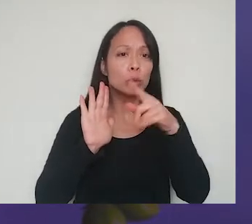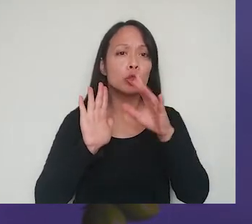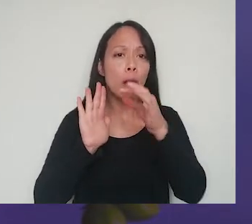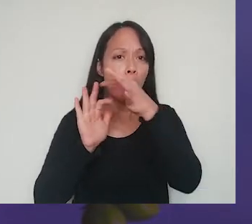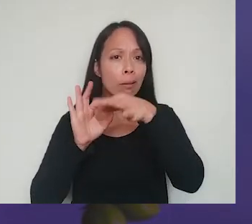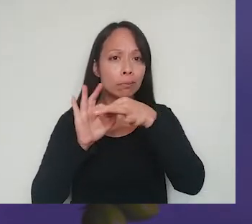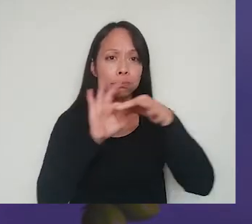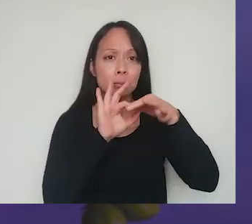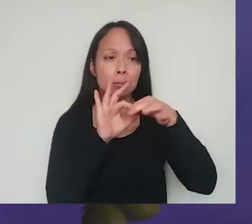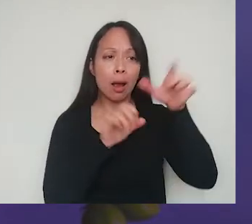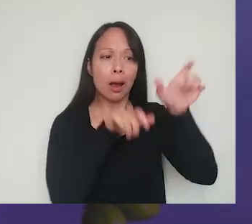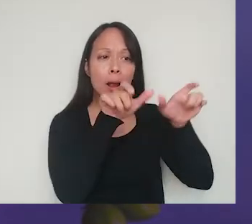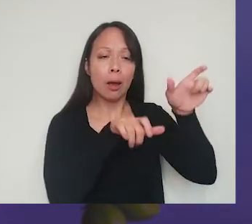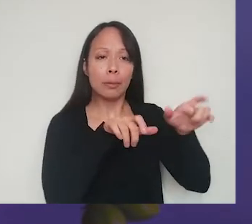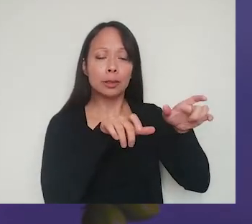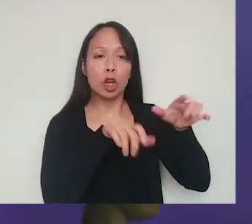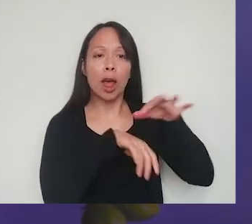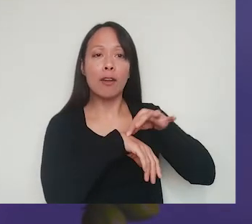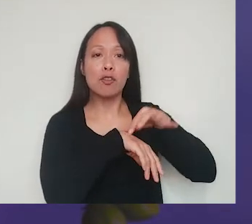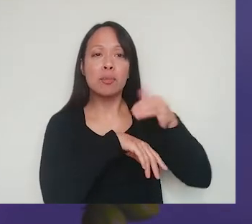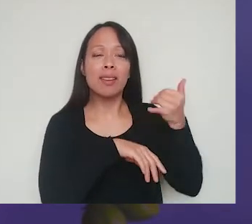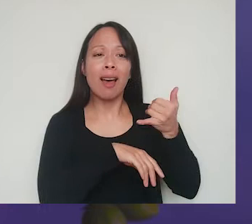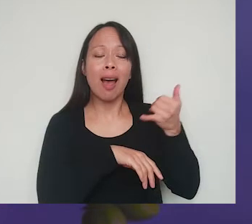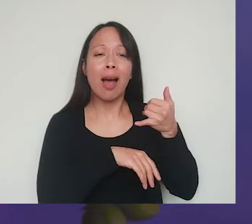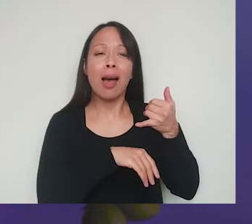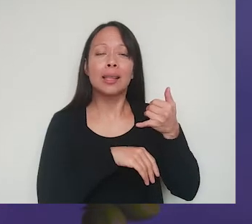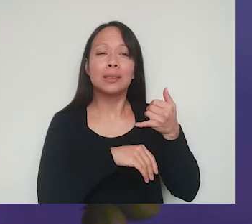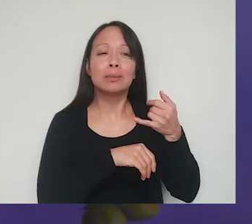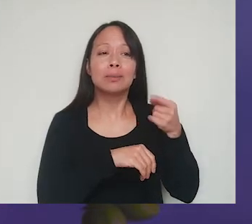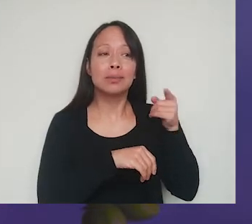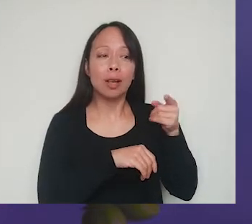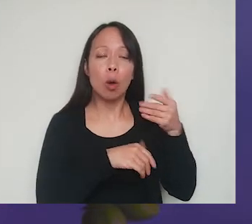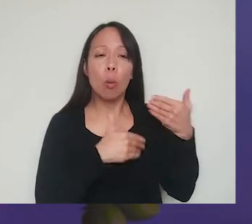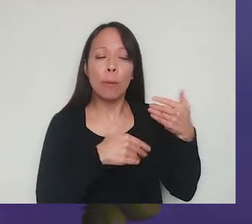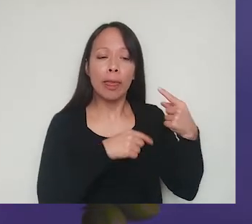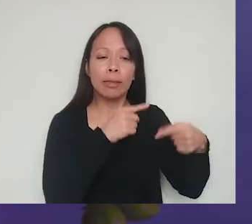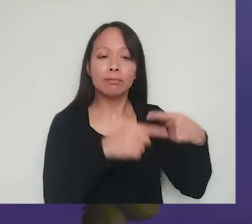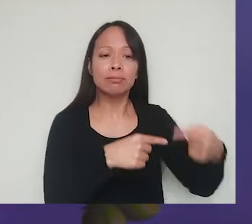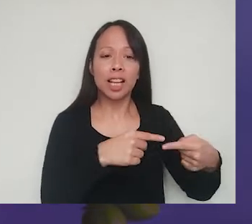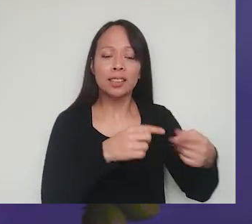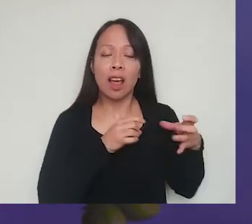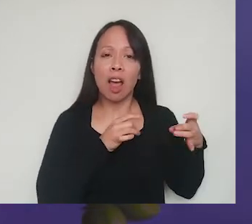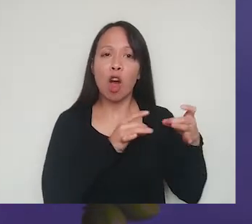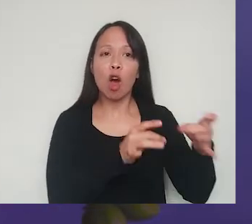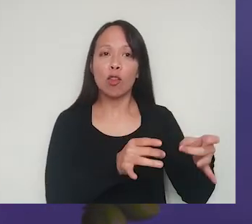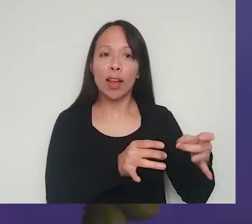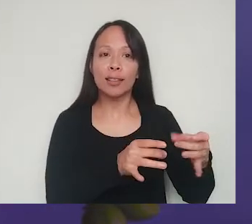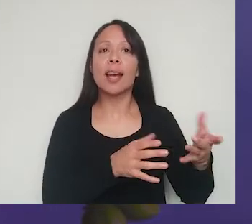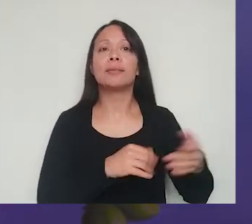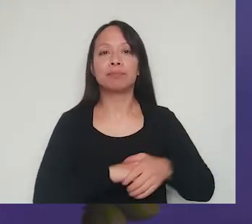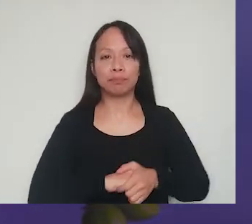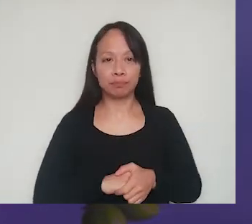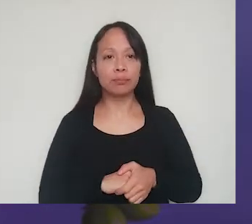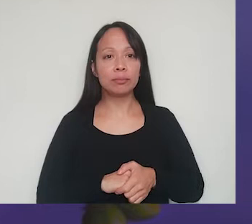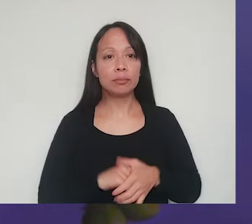es que las personas que las padecen o que resultan portadoras tienen una alta probabilidad de transmitirla a la descendencia.